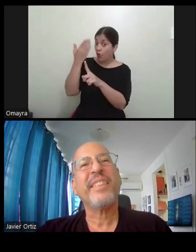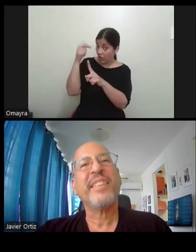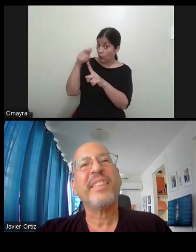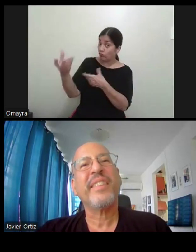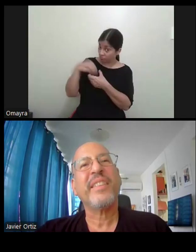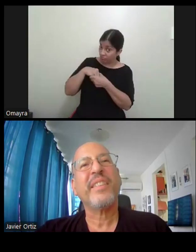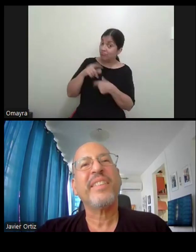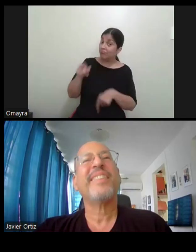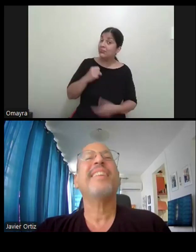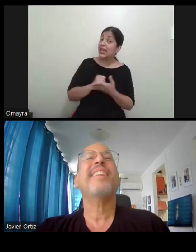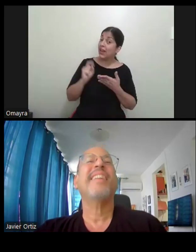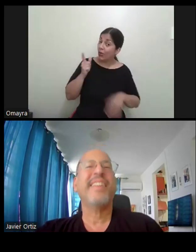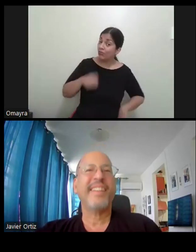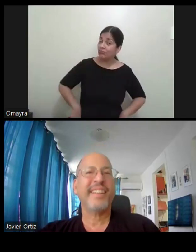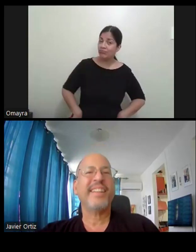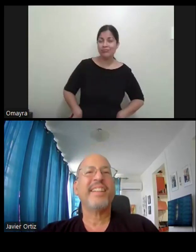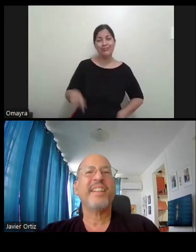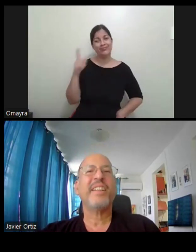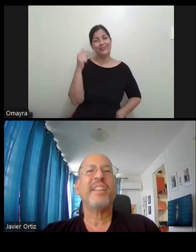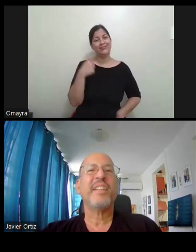estuviste en Sagrado? Porque yo